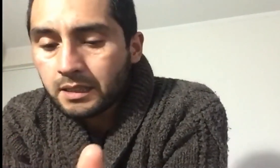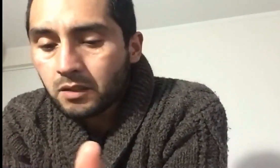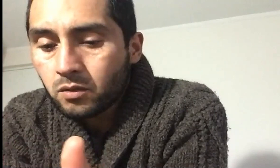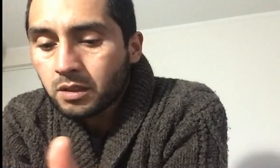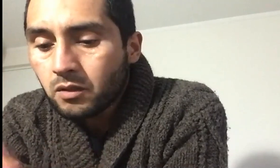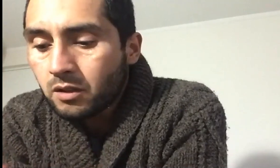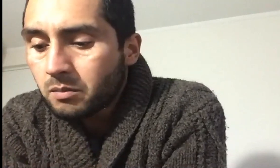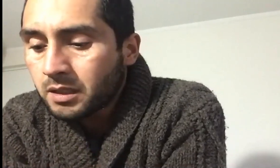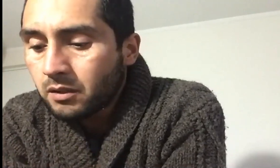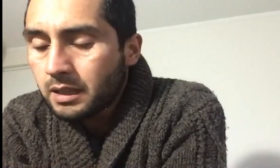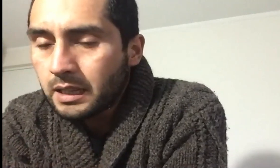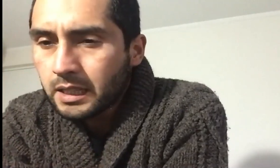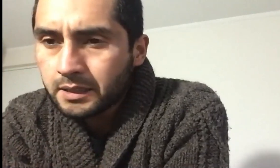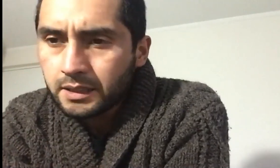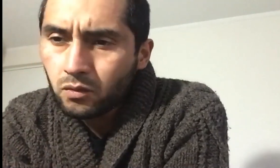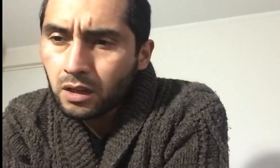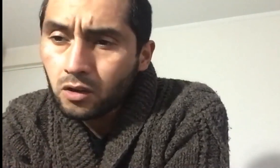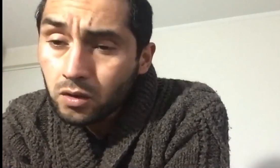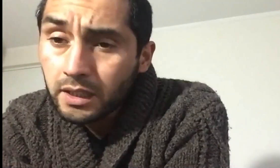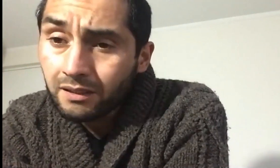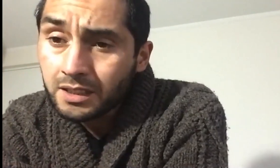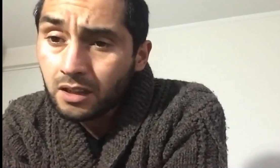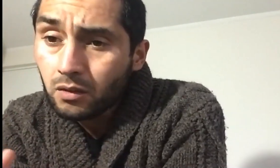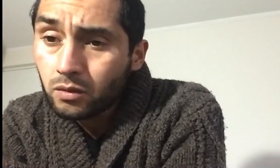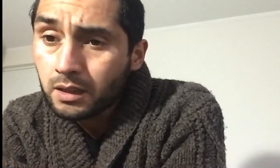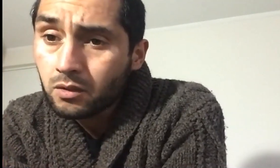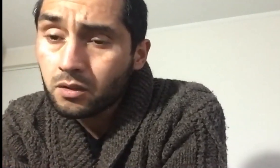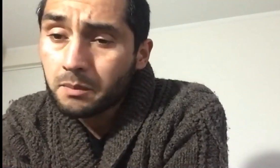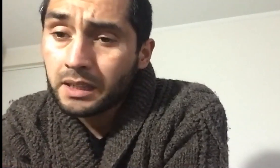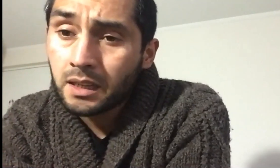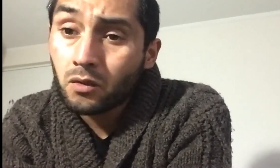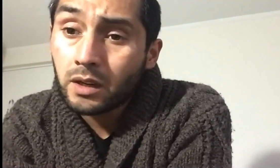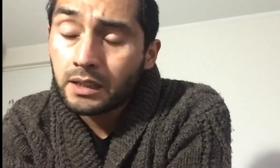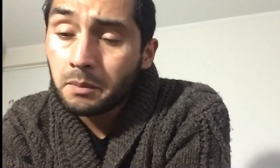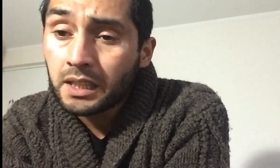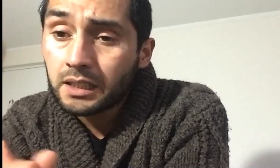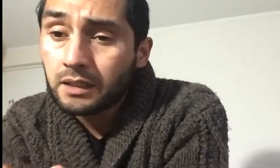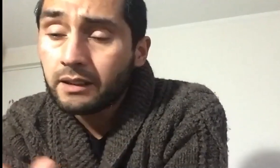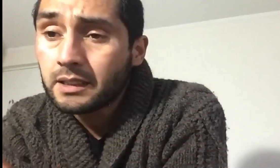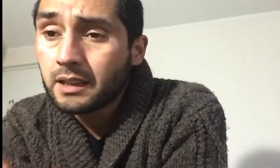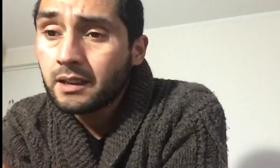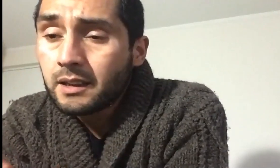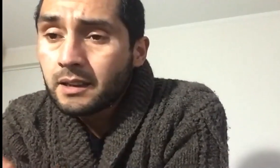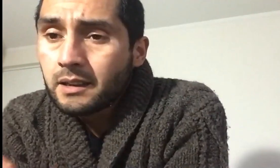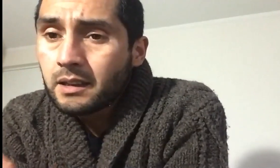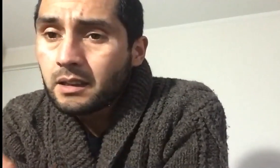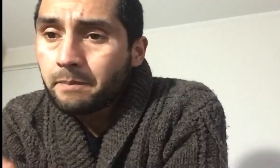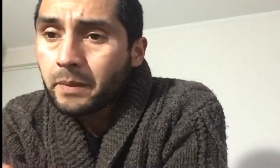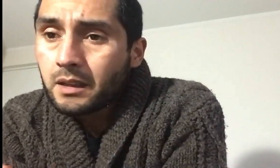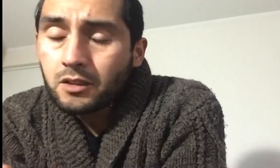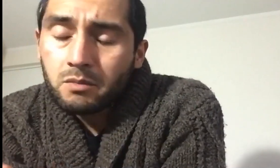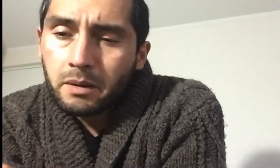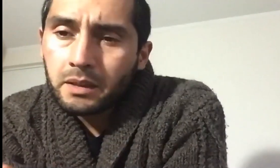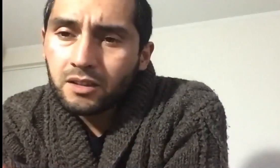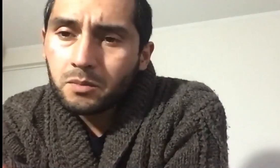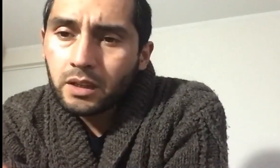ya desde hace algunos años he comenzado a hacer algunas cosas, a revisar algunas cosas, a plantear alguna línea investigativa, ¿ya?